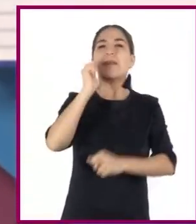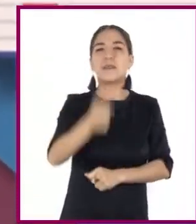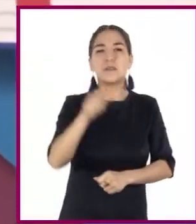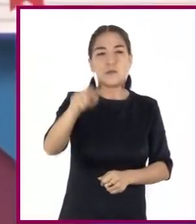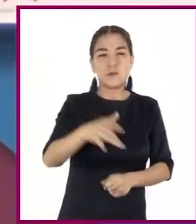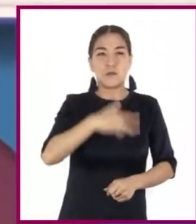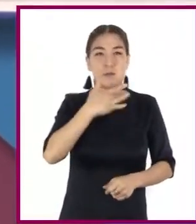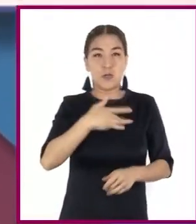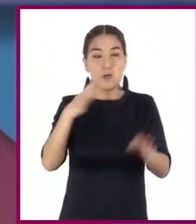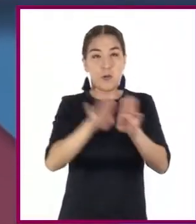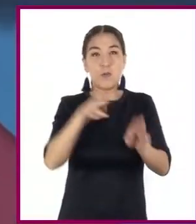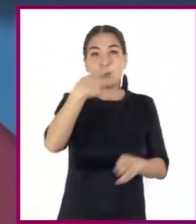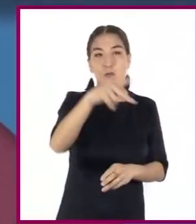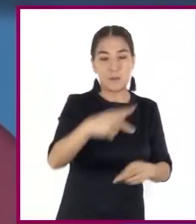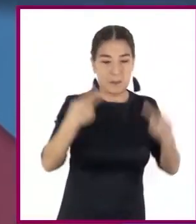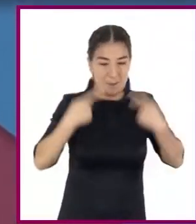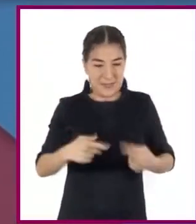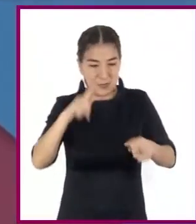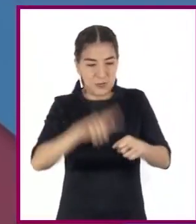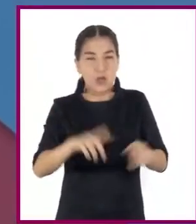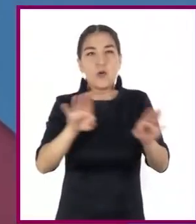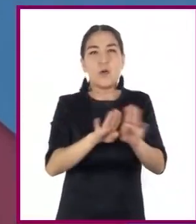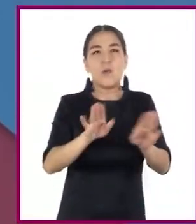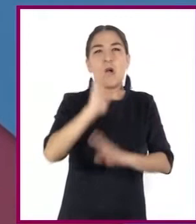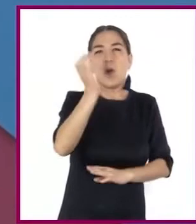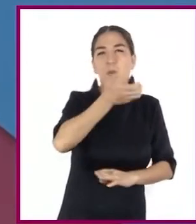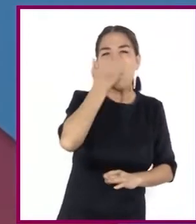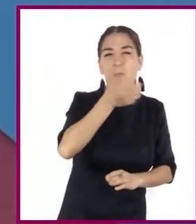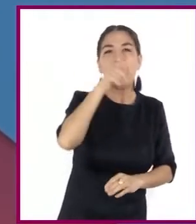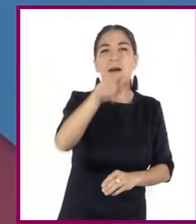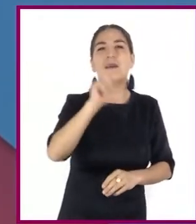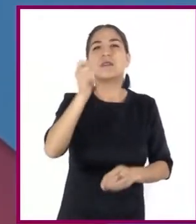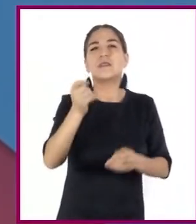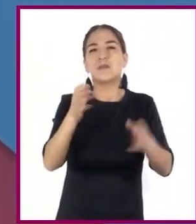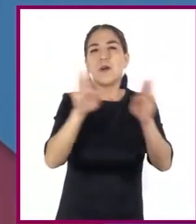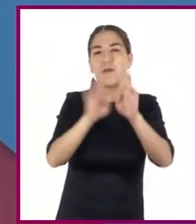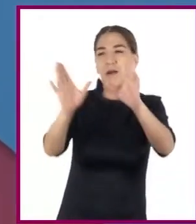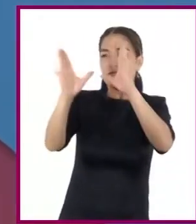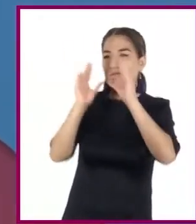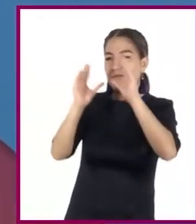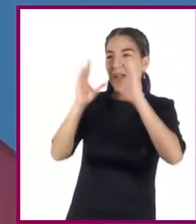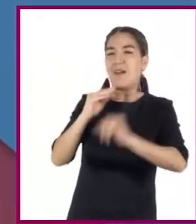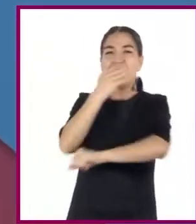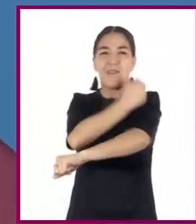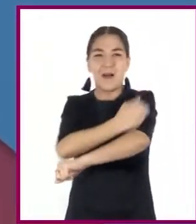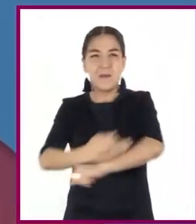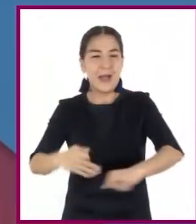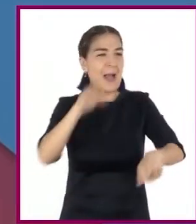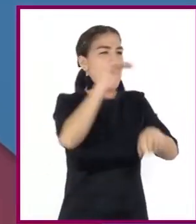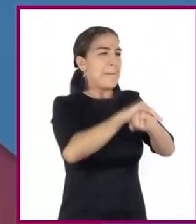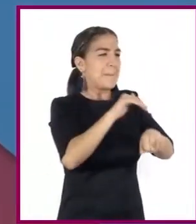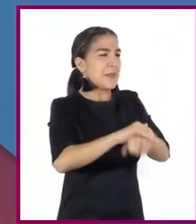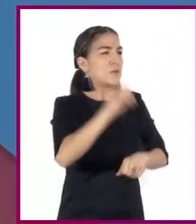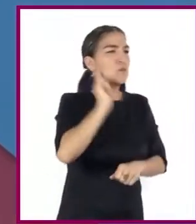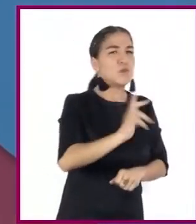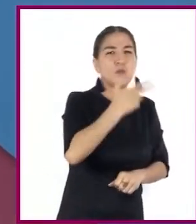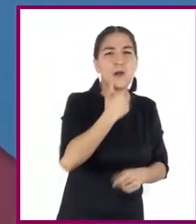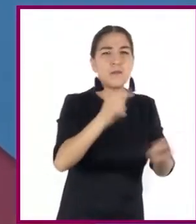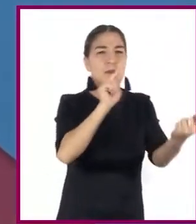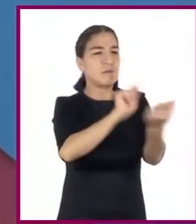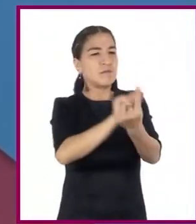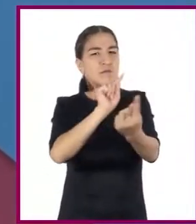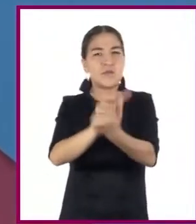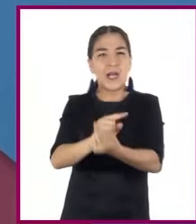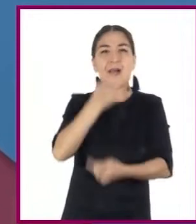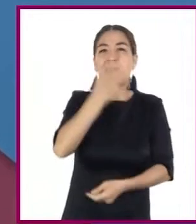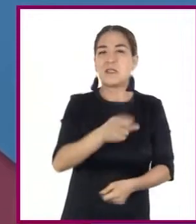de su identidad personal se va definiendo por la convivencia familiar, con amigas y amigos, y es normal que